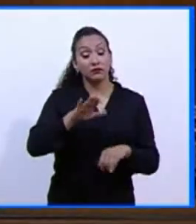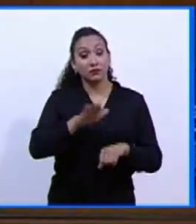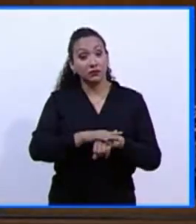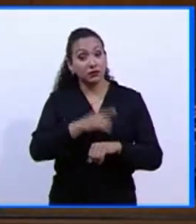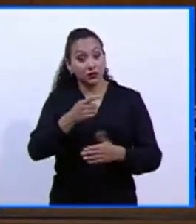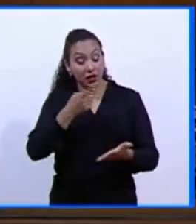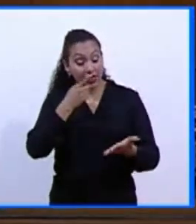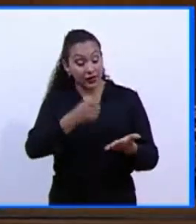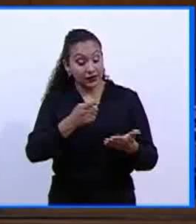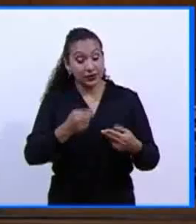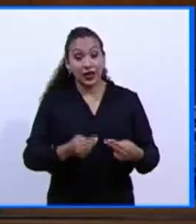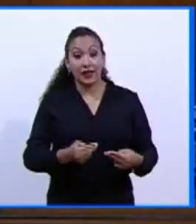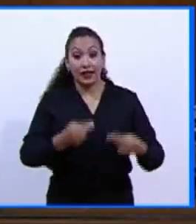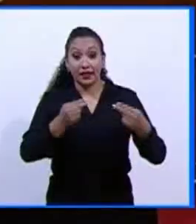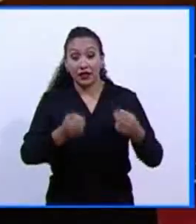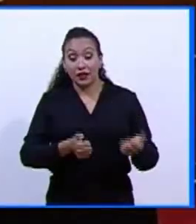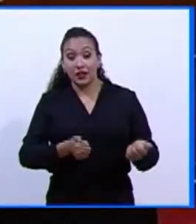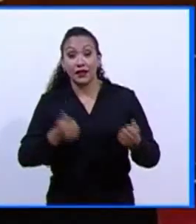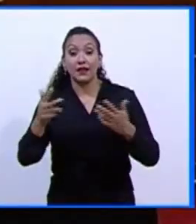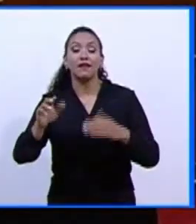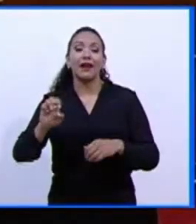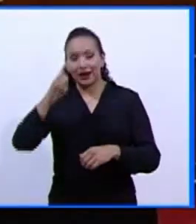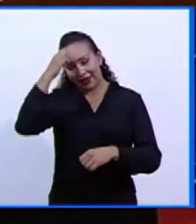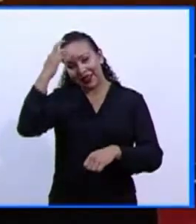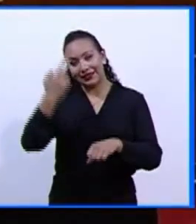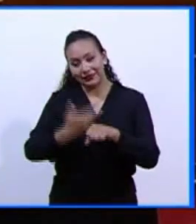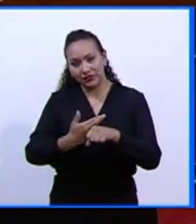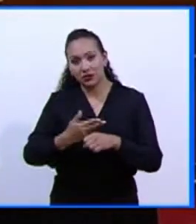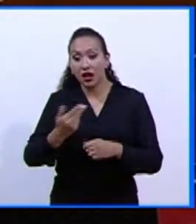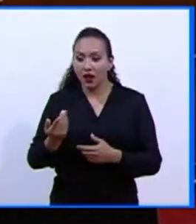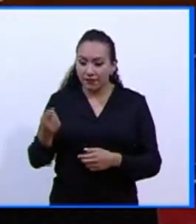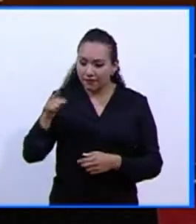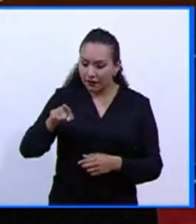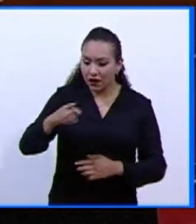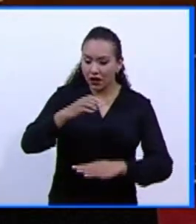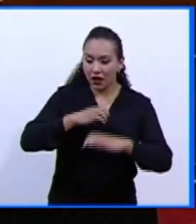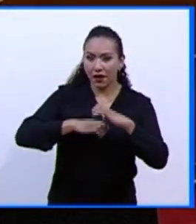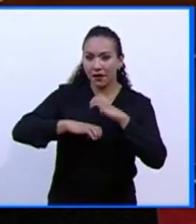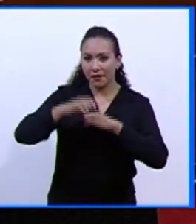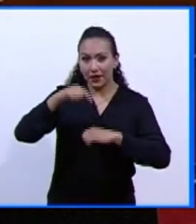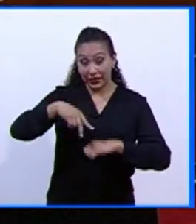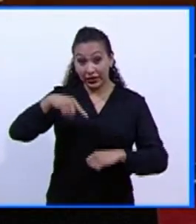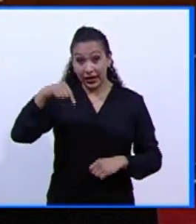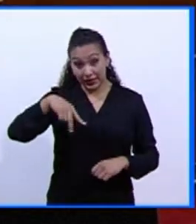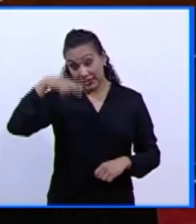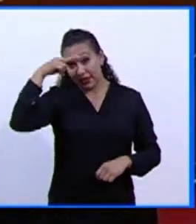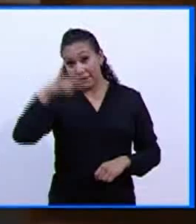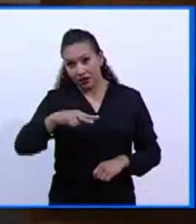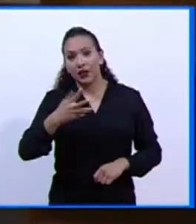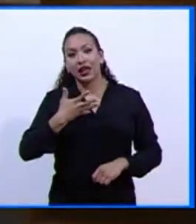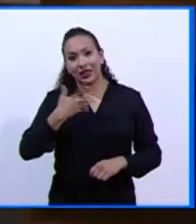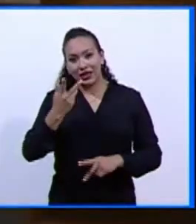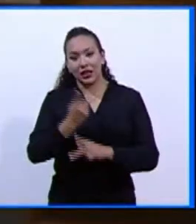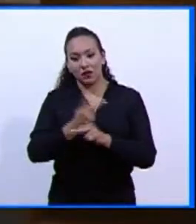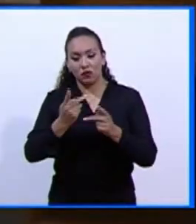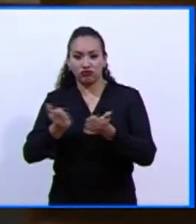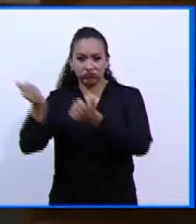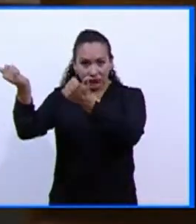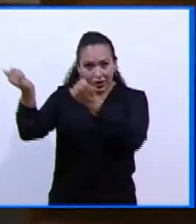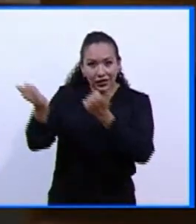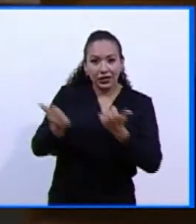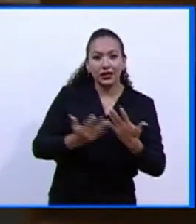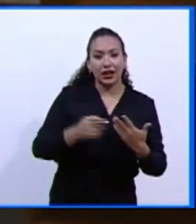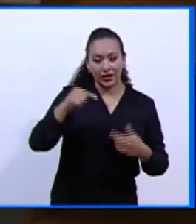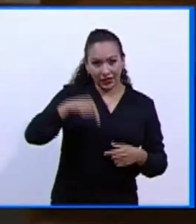de mercancías al extranjero obliga a las empresas residentes en México que reciben mercancías importadas temporalmente